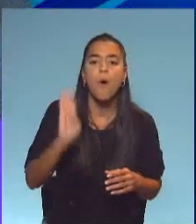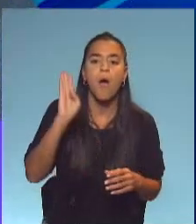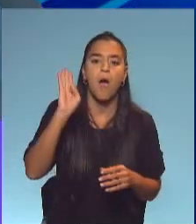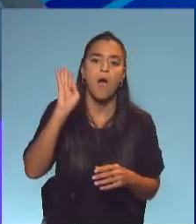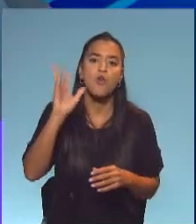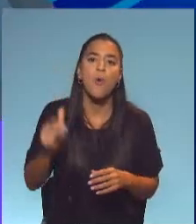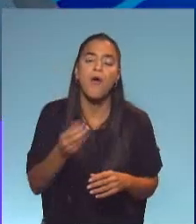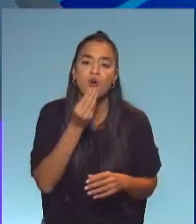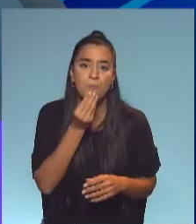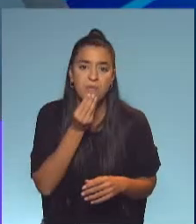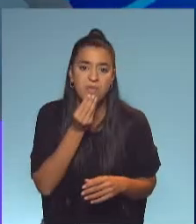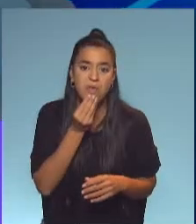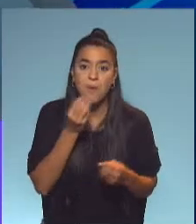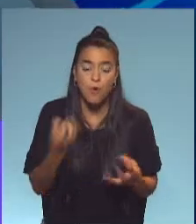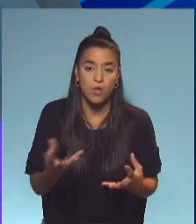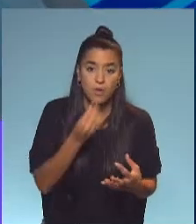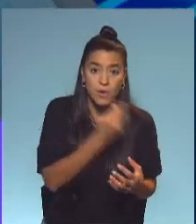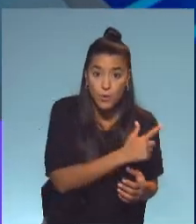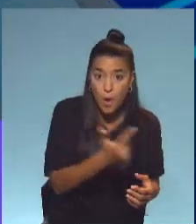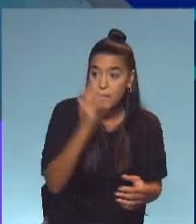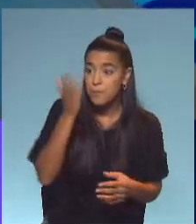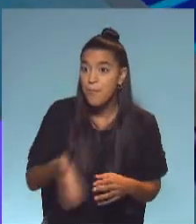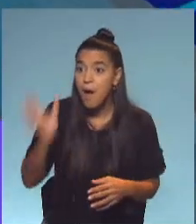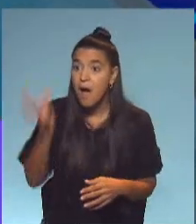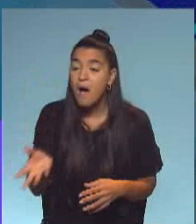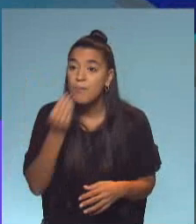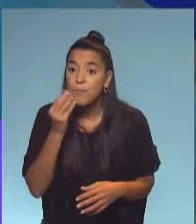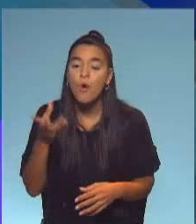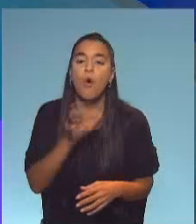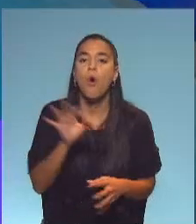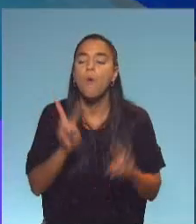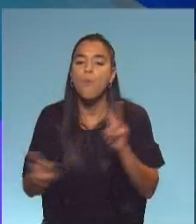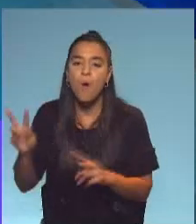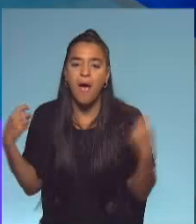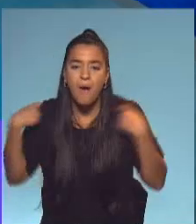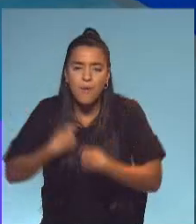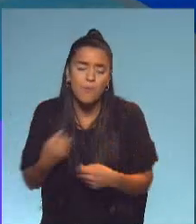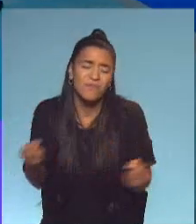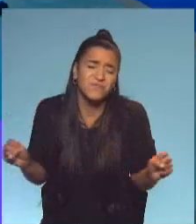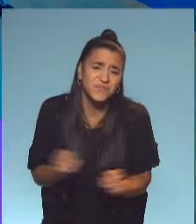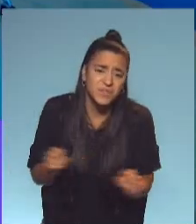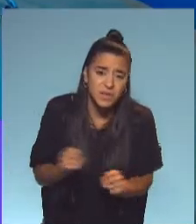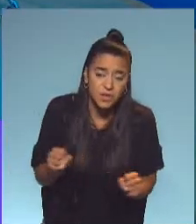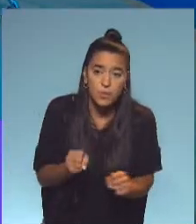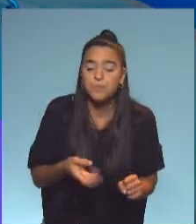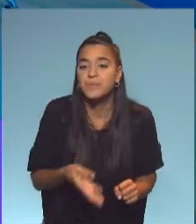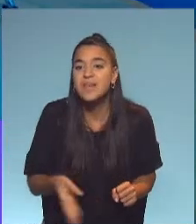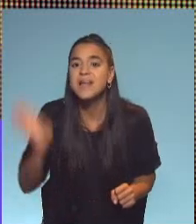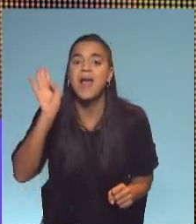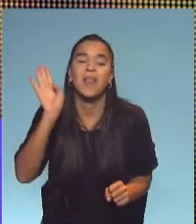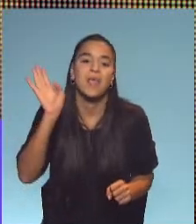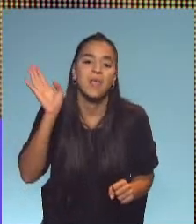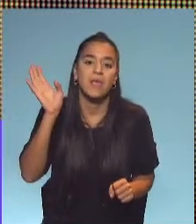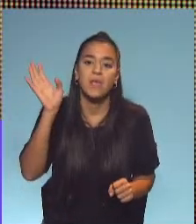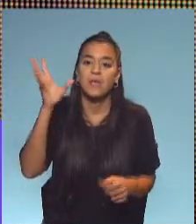robar comida, porque no tenían para comer. Salir a buscar abrigo, porque estaban muertos de frío. Salir de un